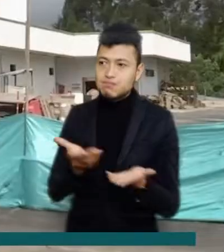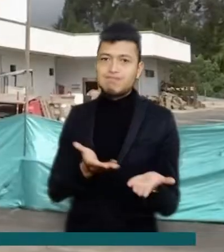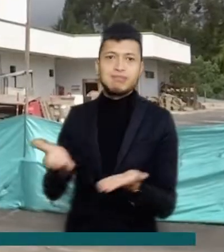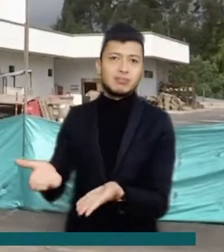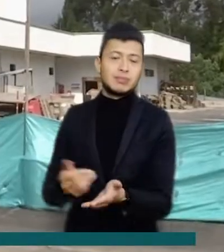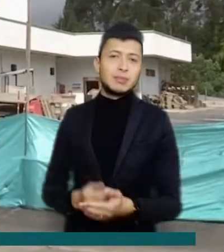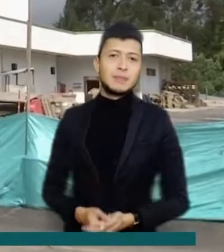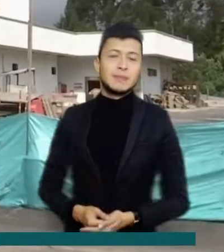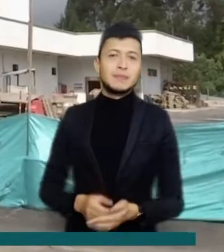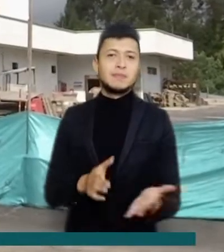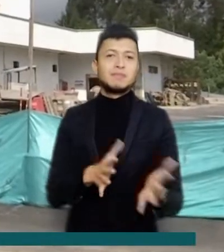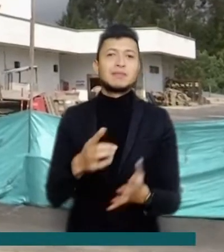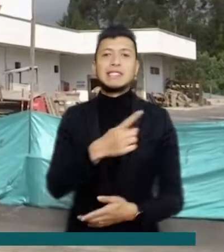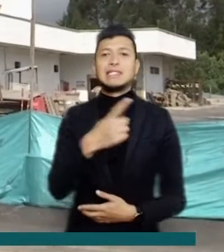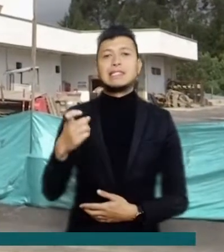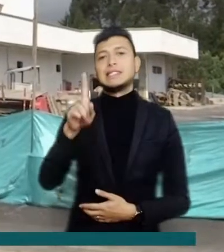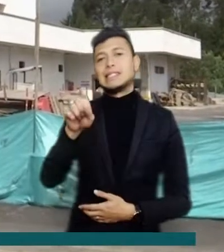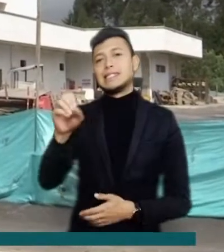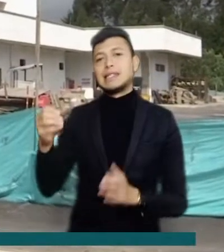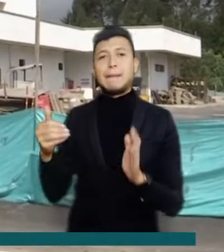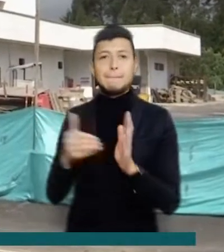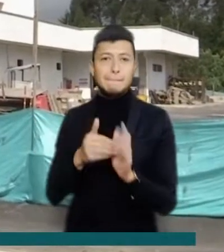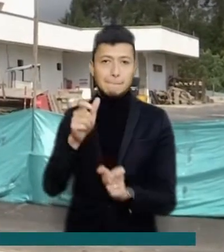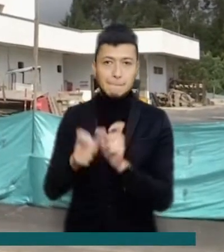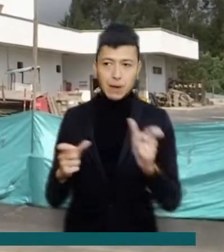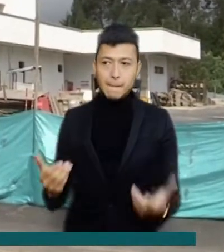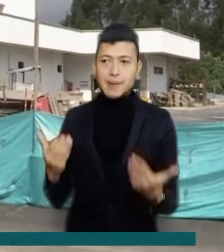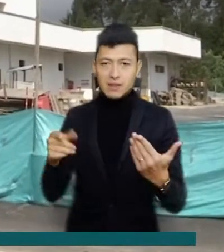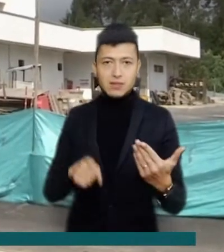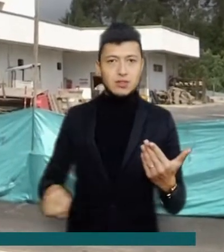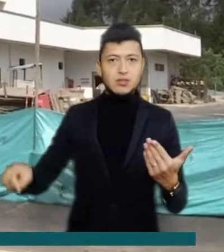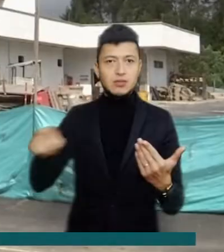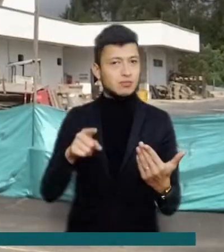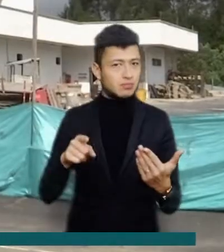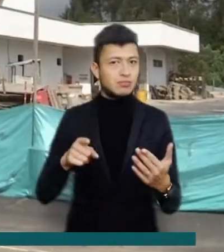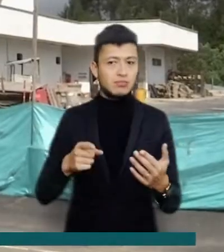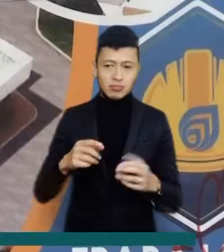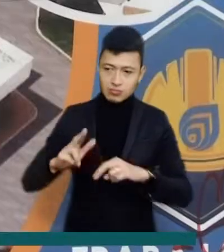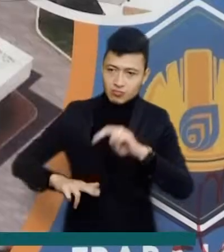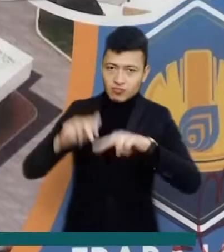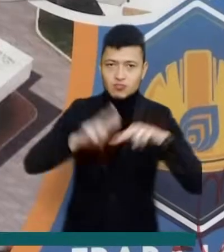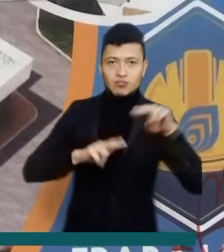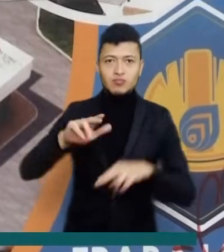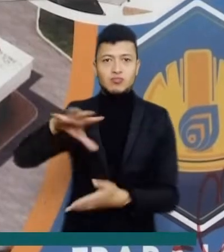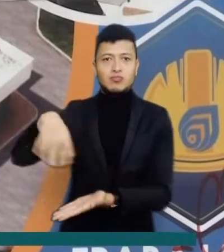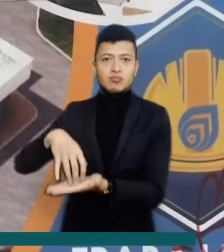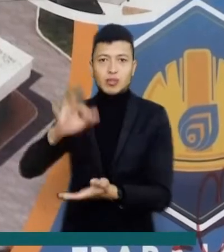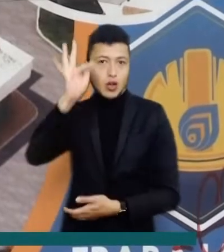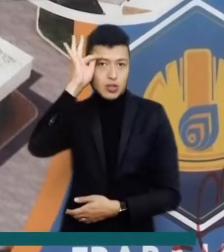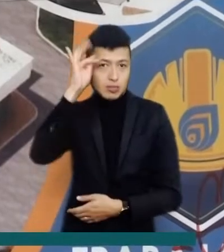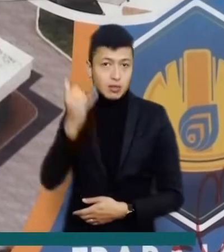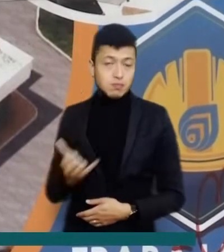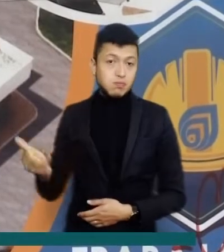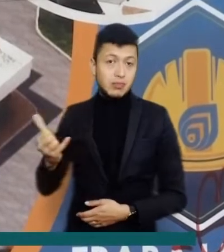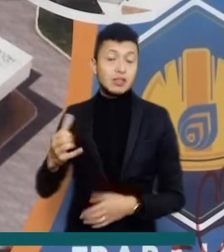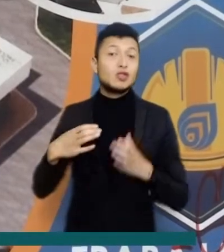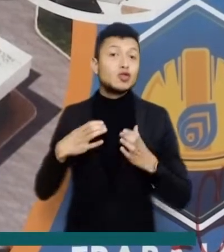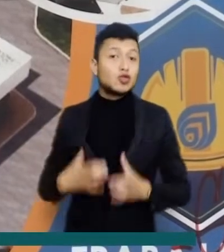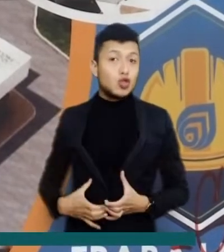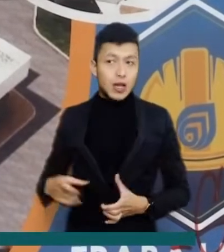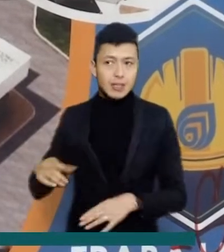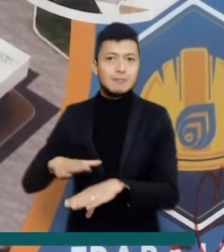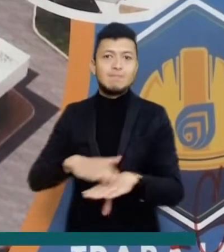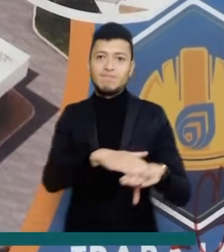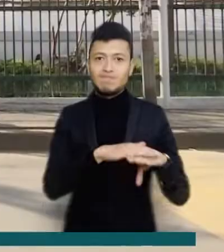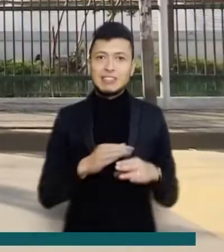equipos. Serán más de 160 mil personas beneficiadas con la puesta en funcionamiento de esta infraestructura hospitalaria. Los ciudadanos